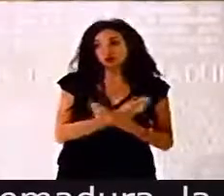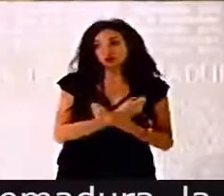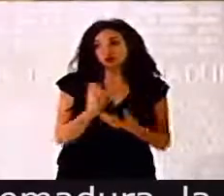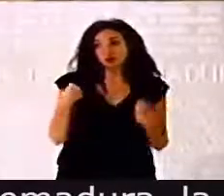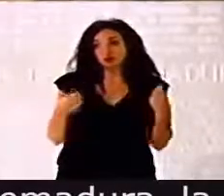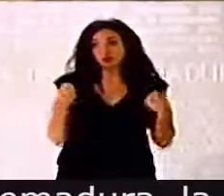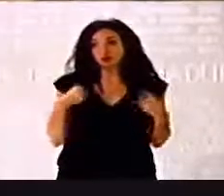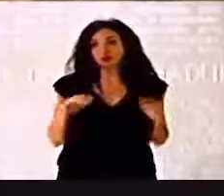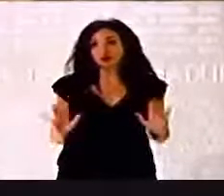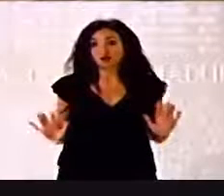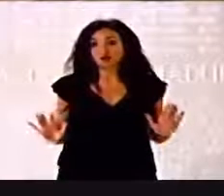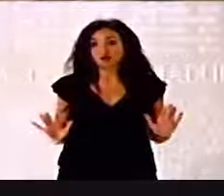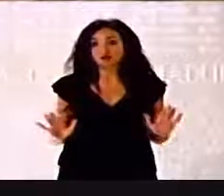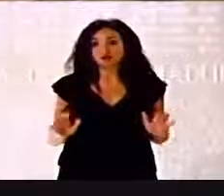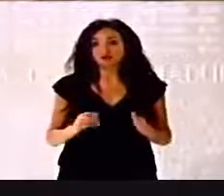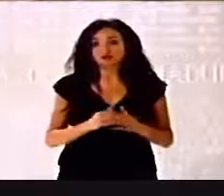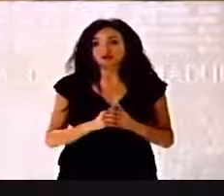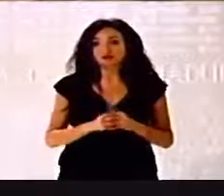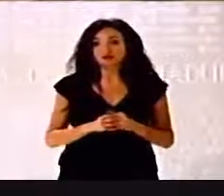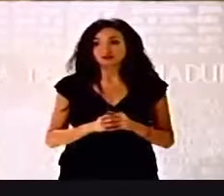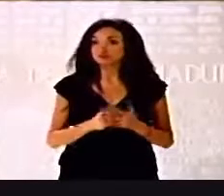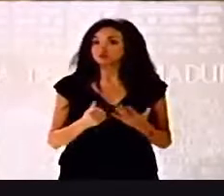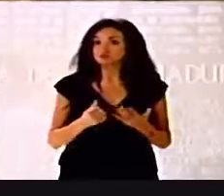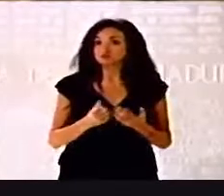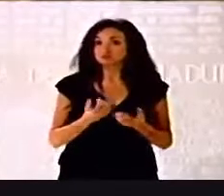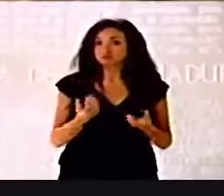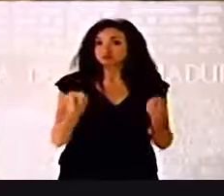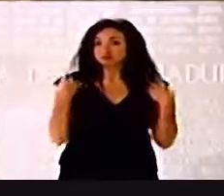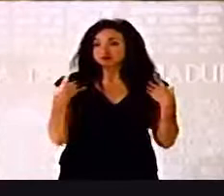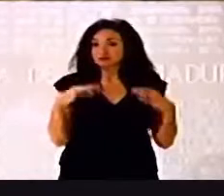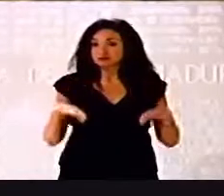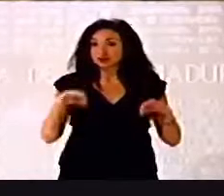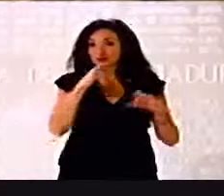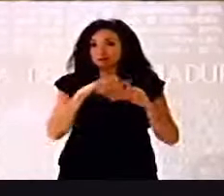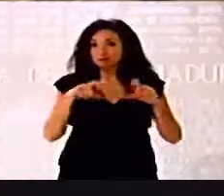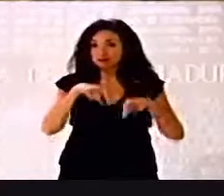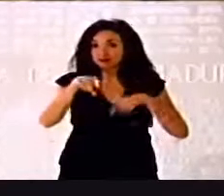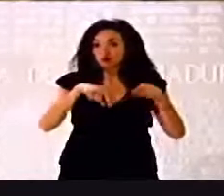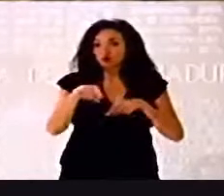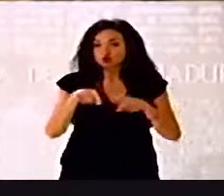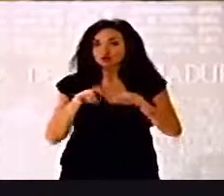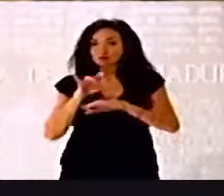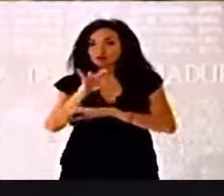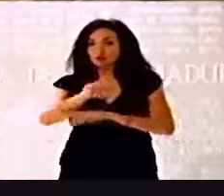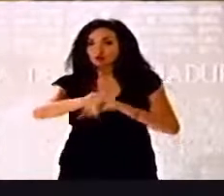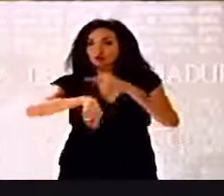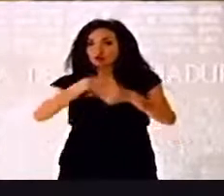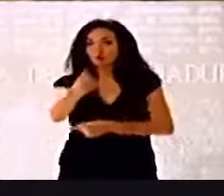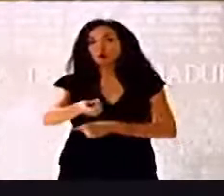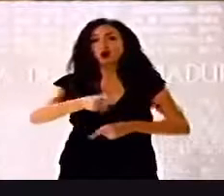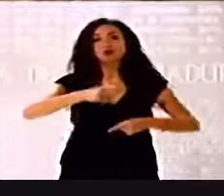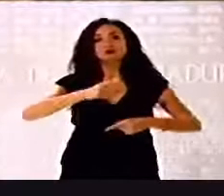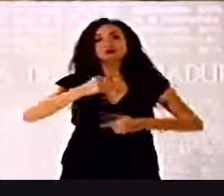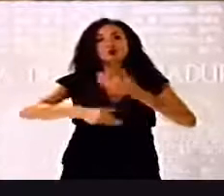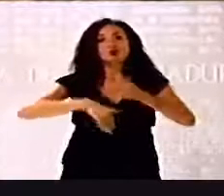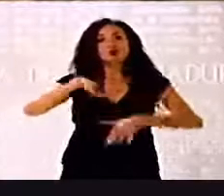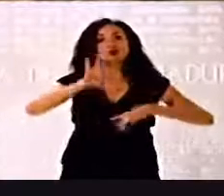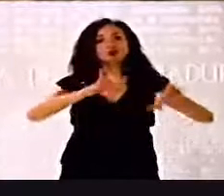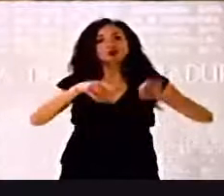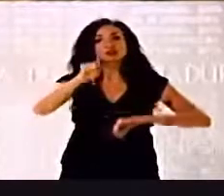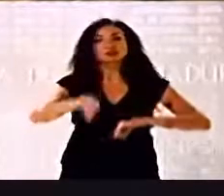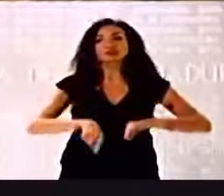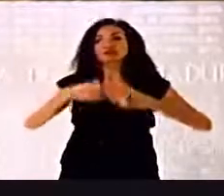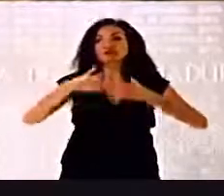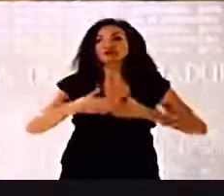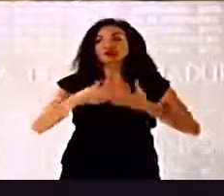ninguna de las que me hacía Canal Extremadura, ¿no? Las empresas del transporte, que se lo mandamos después, los procesos selectivos y la fábrica de baterías.